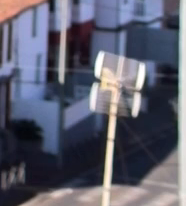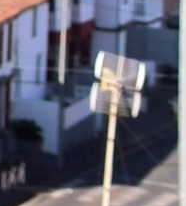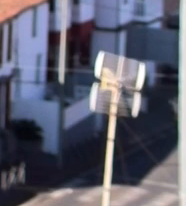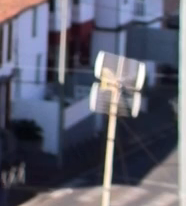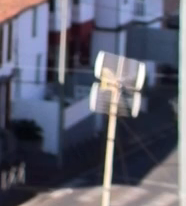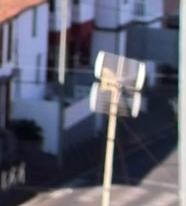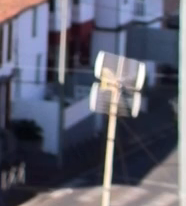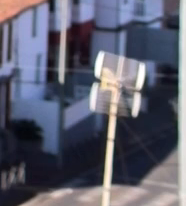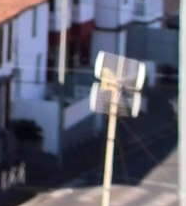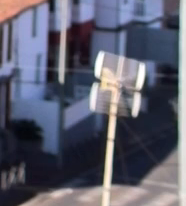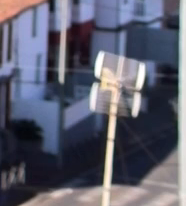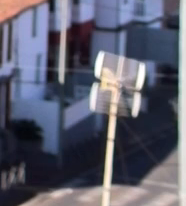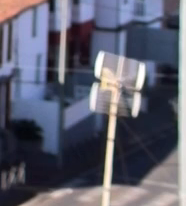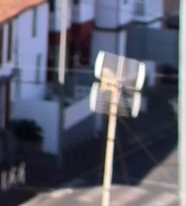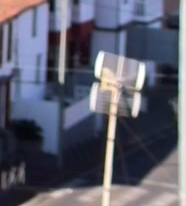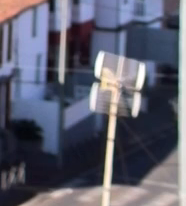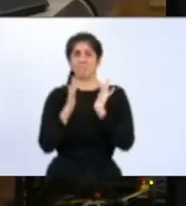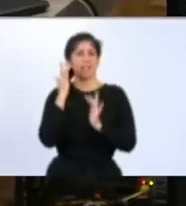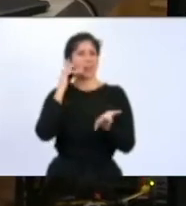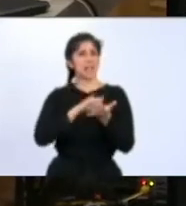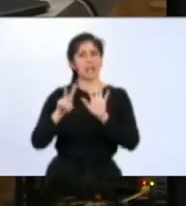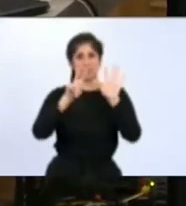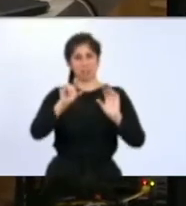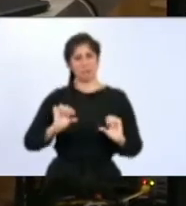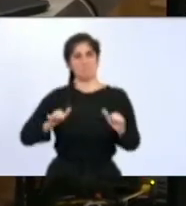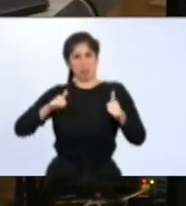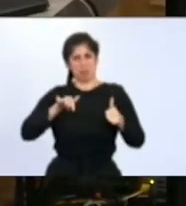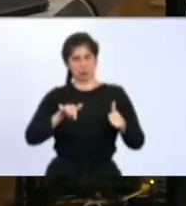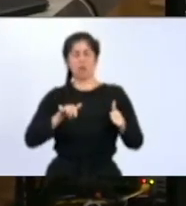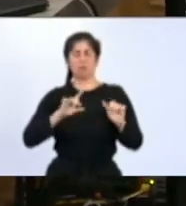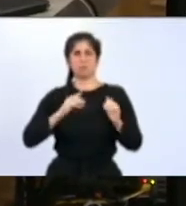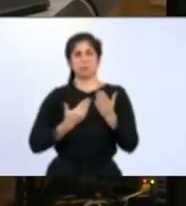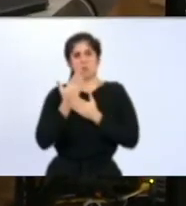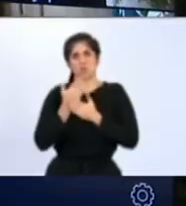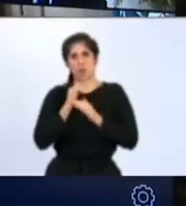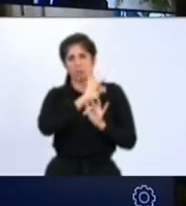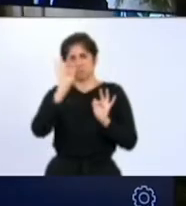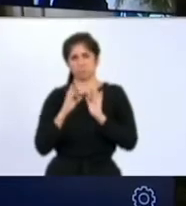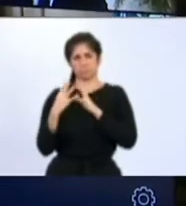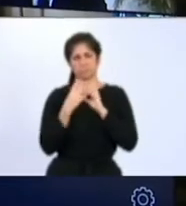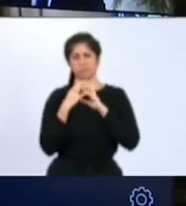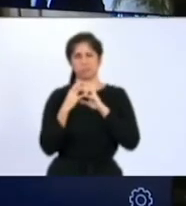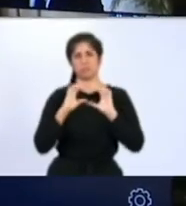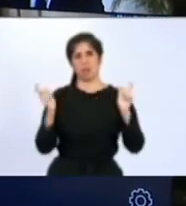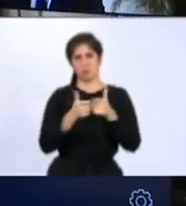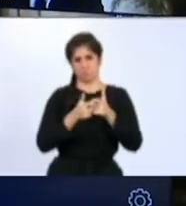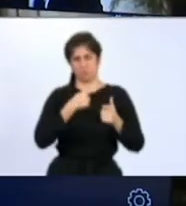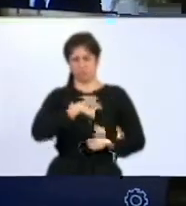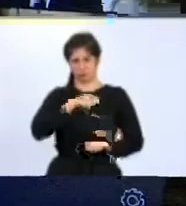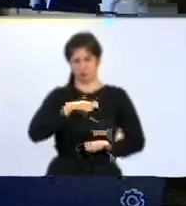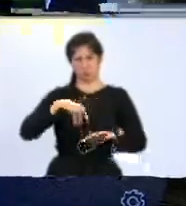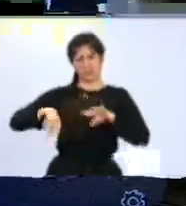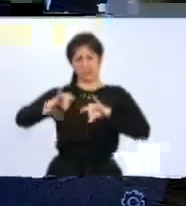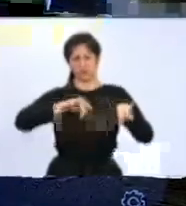de semana de desescalada en el archipiélago. En la Comisión Interterritorial pidieron a las comunidades que prepararan sus planes autonómicos